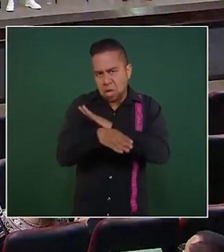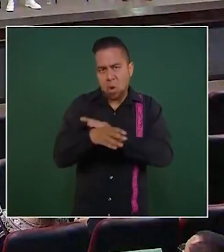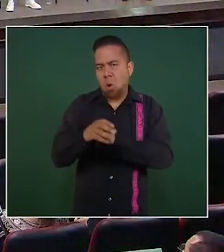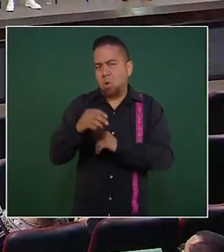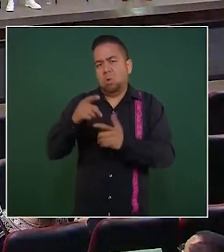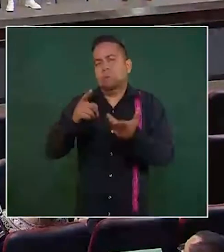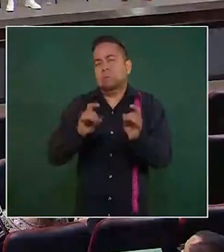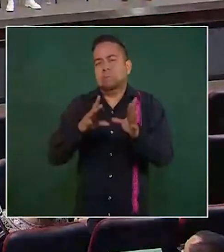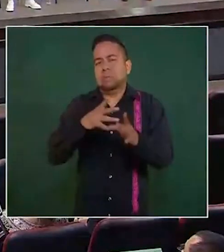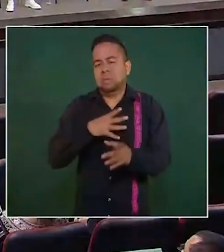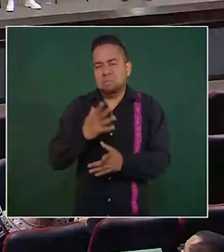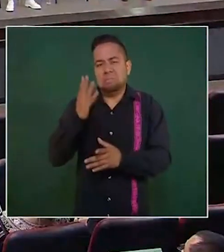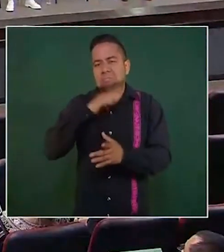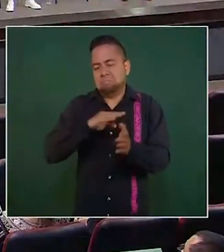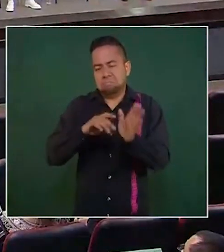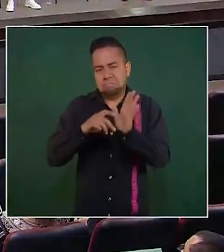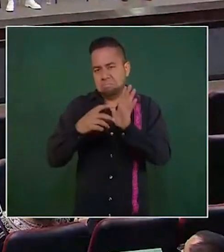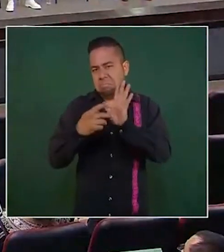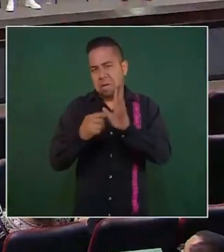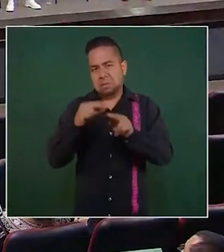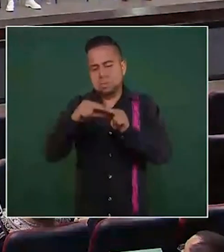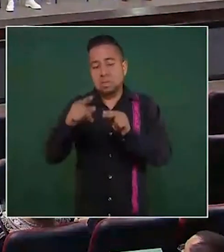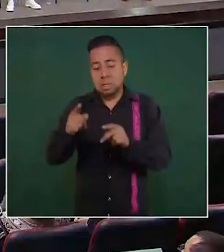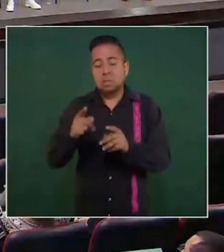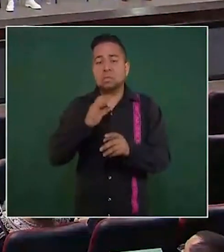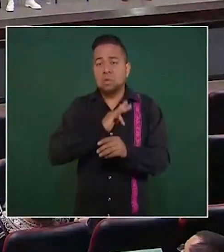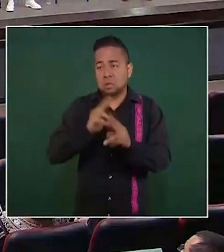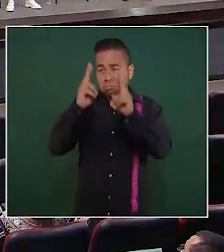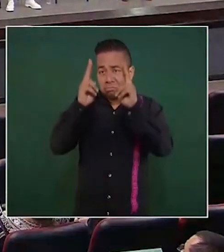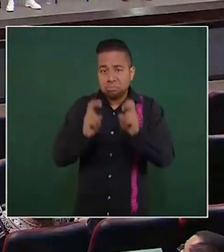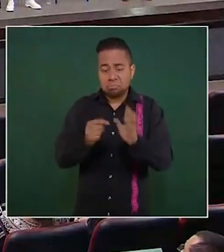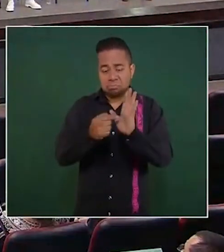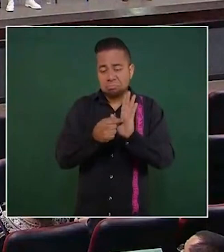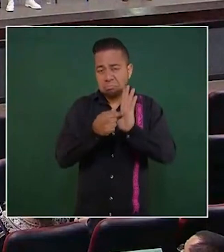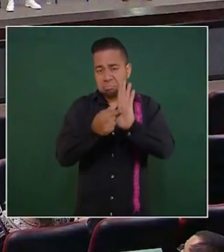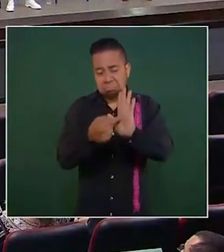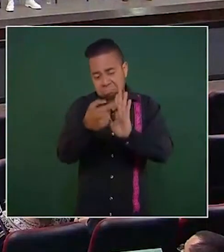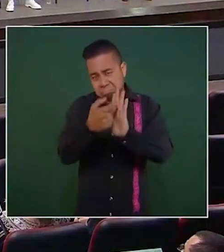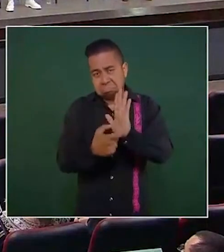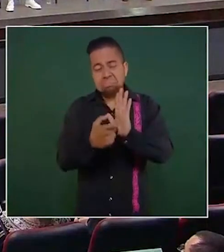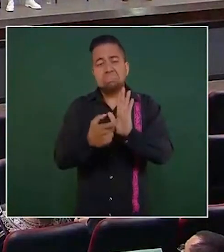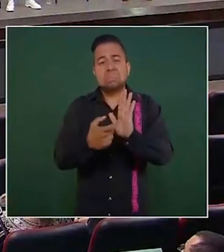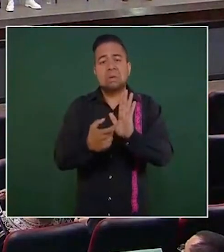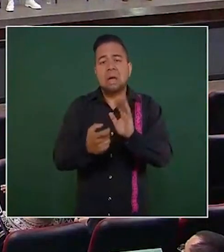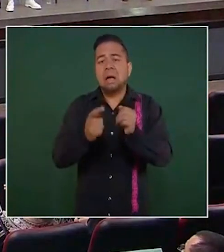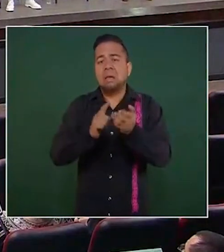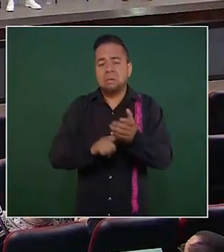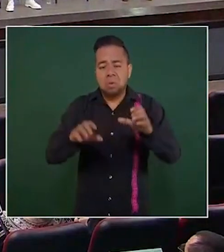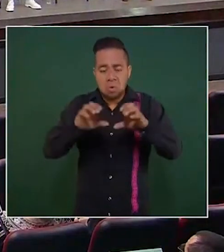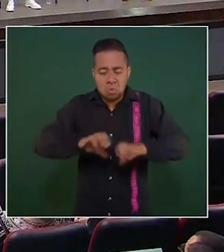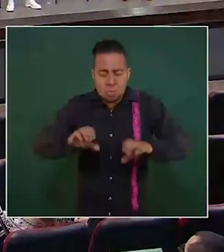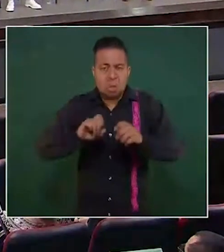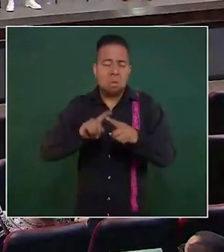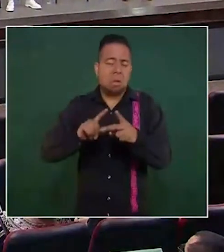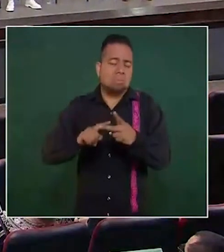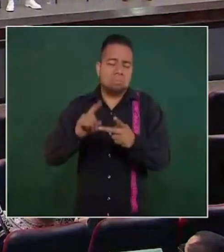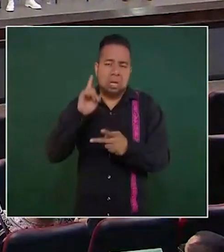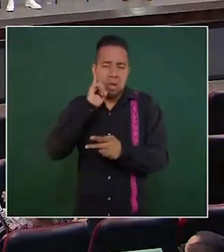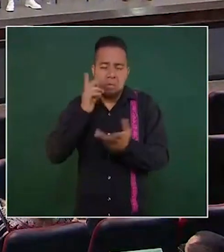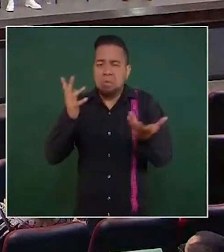tienen derecho a viajar. Ese es el boleto finalmente que ustedes pueden descargar en su en una computadora, en un